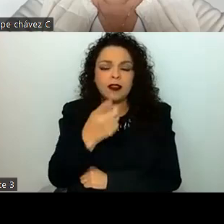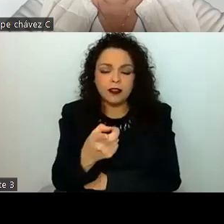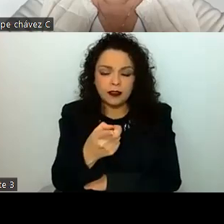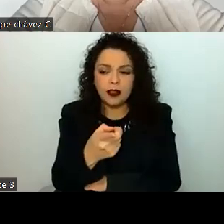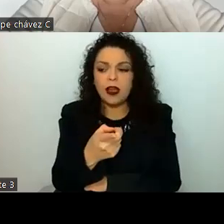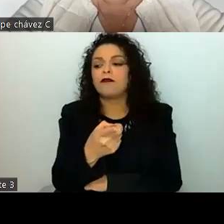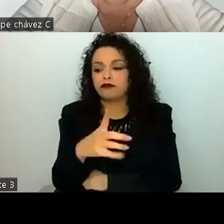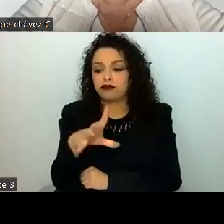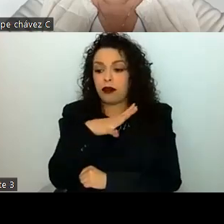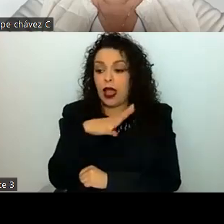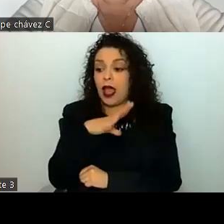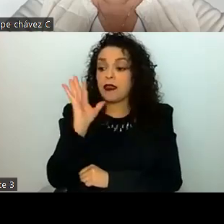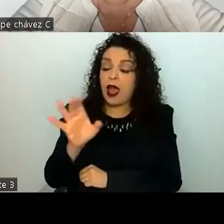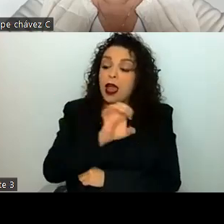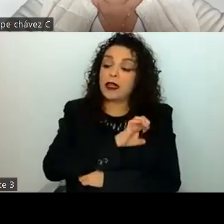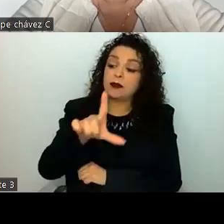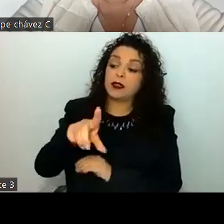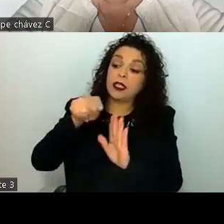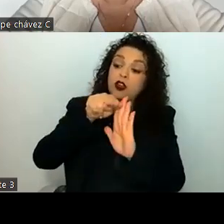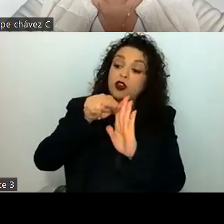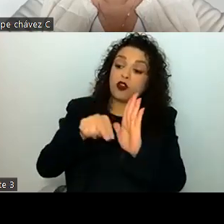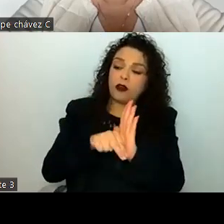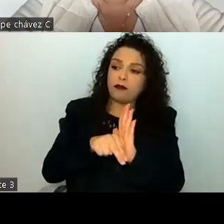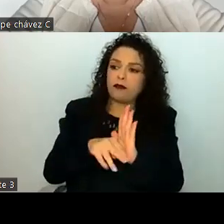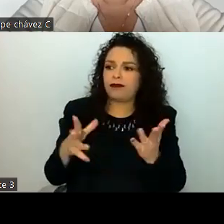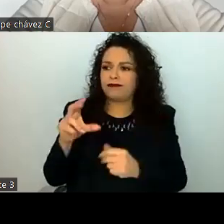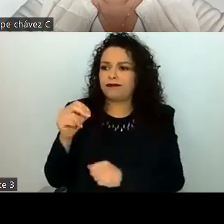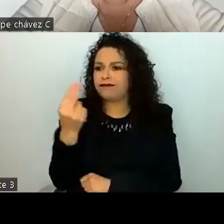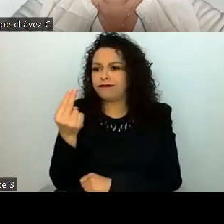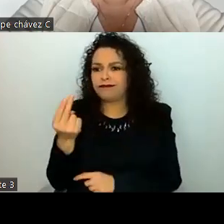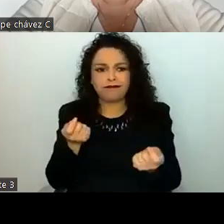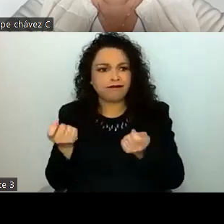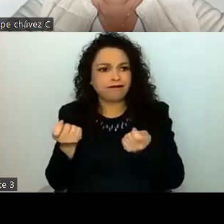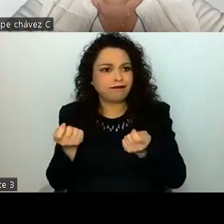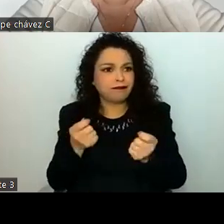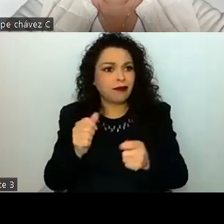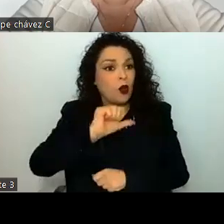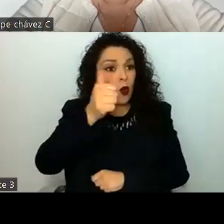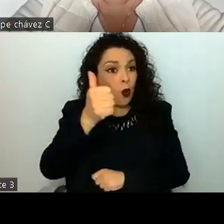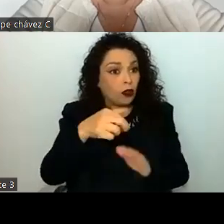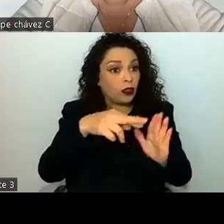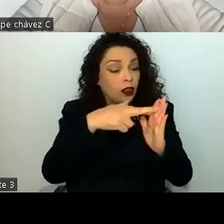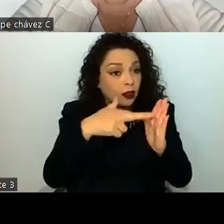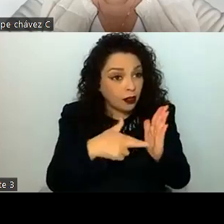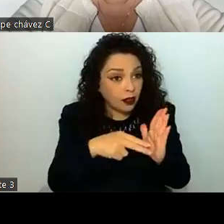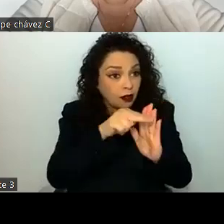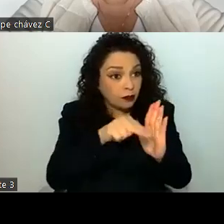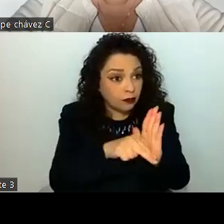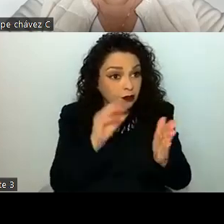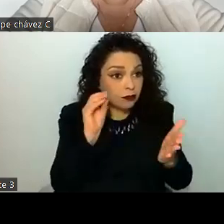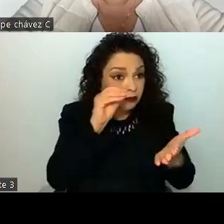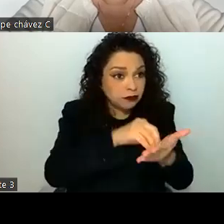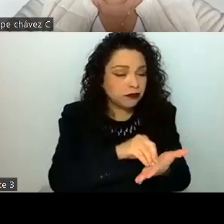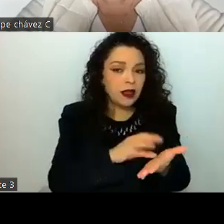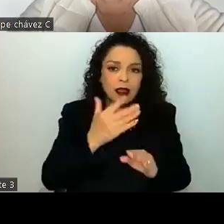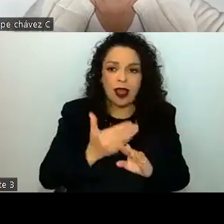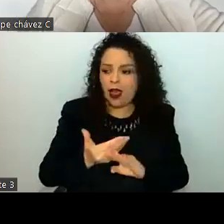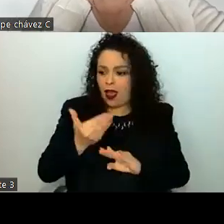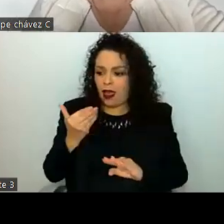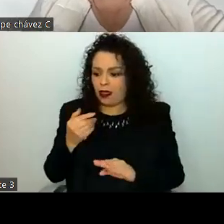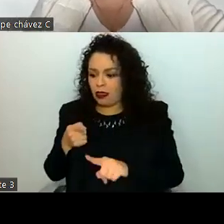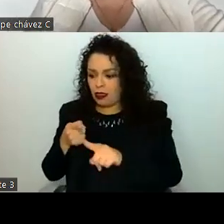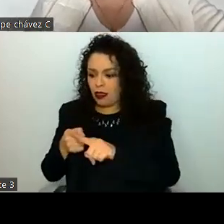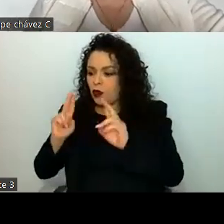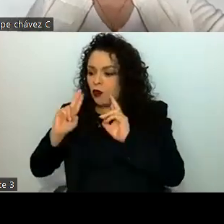cuenta con normativa especial que hace innecesario regular en otra norma las disposiciones que de hecho ya deben observar las unidades